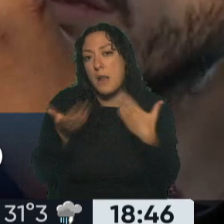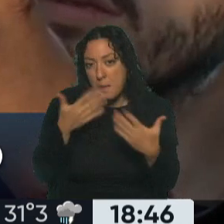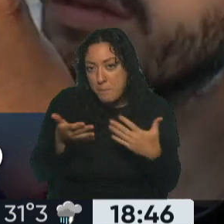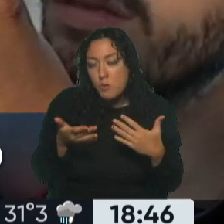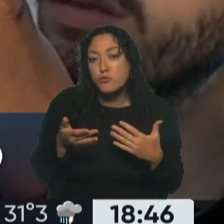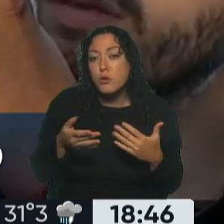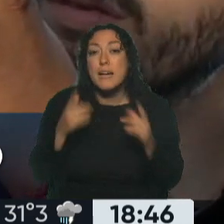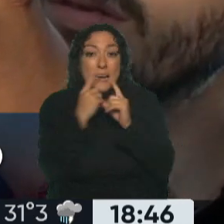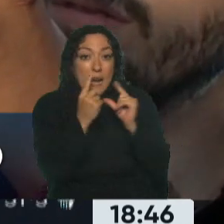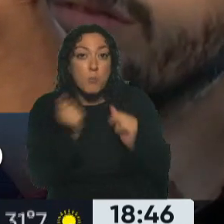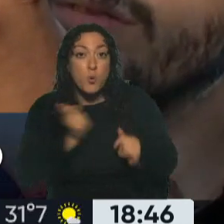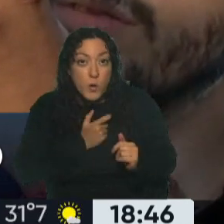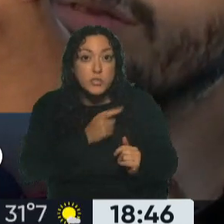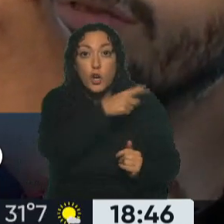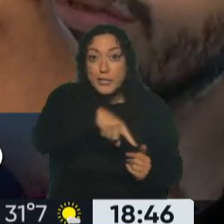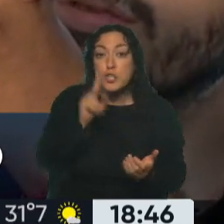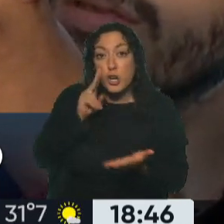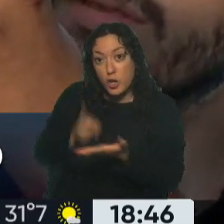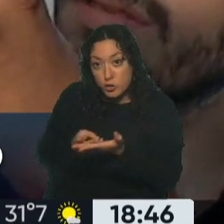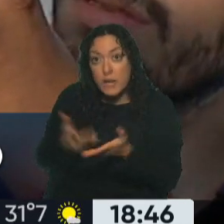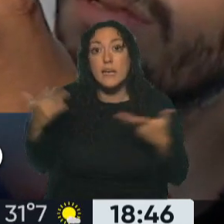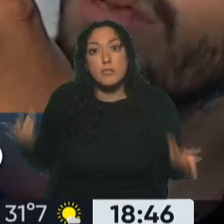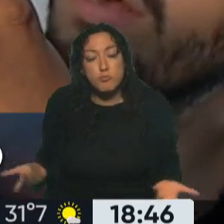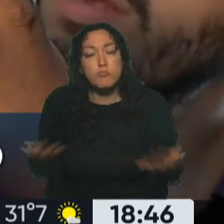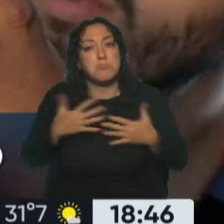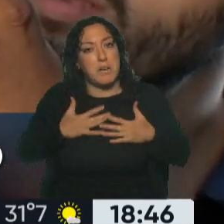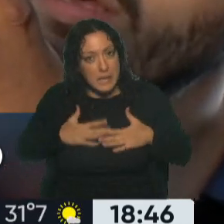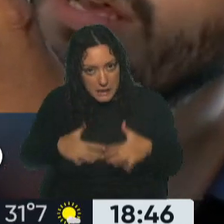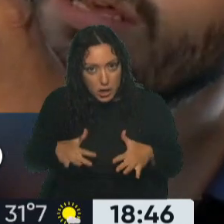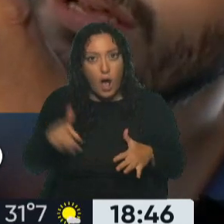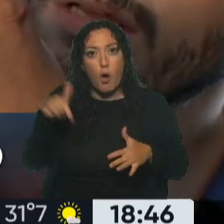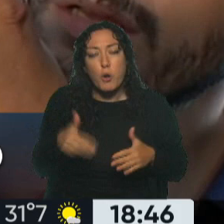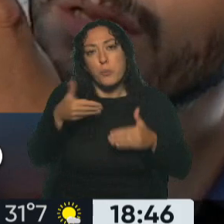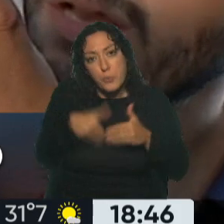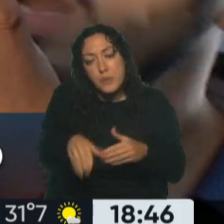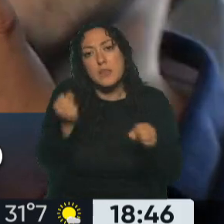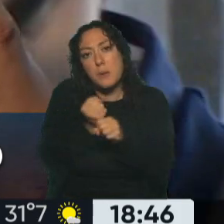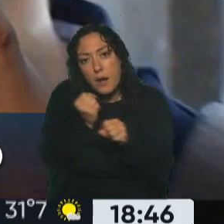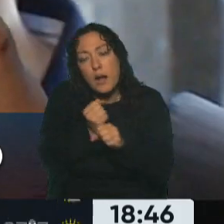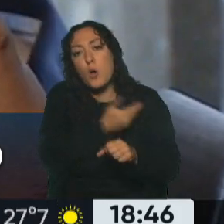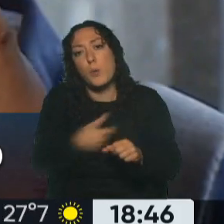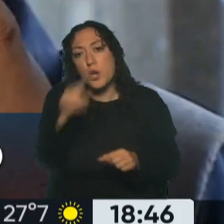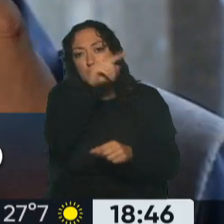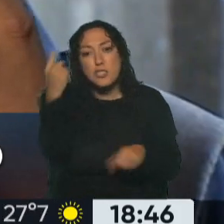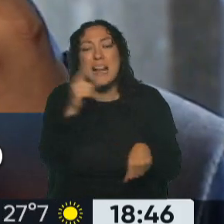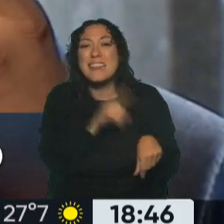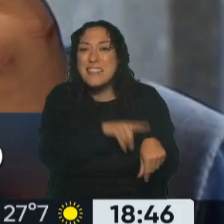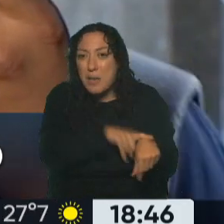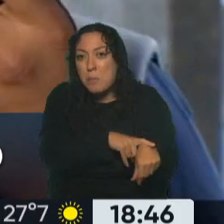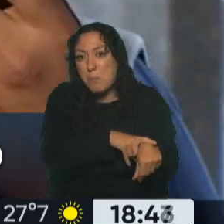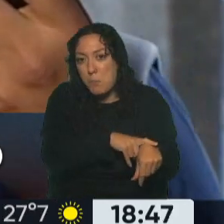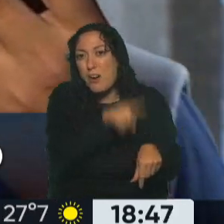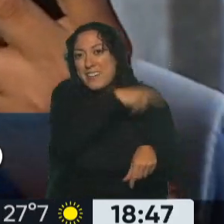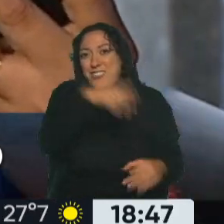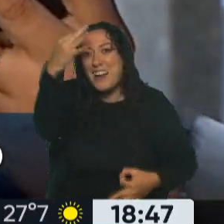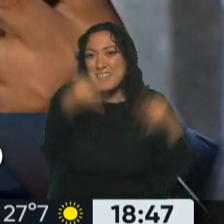desconoció nuestro reclamo y nosotros estamos muy tranquilos de ese concepto. Ahora hay que ponerse a trabajar, hay que darle al Gobierno Nacional el tiempo para poder